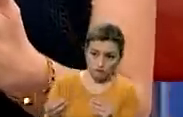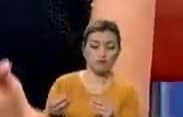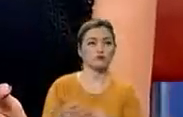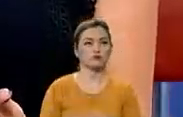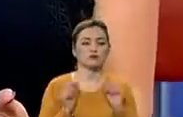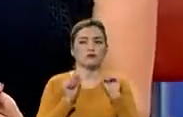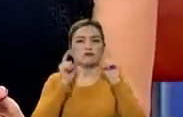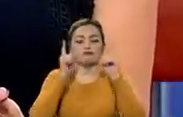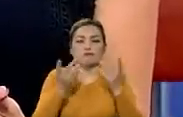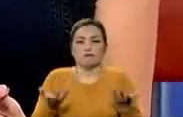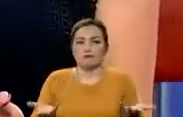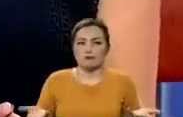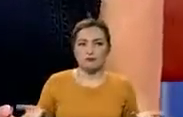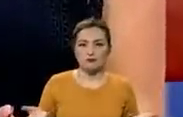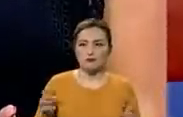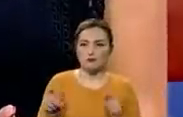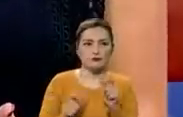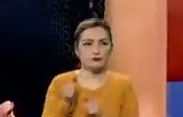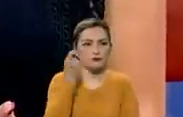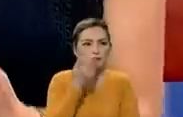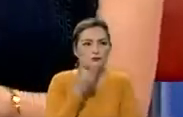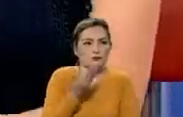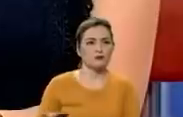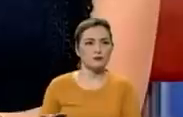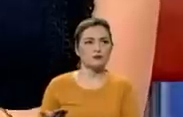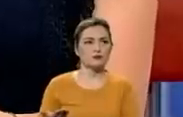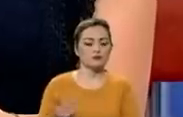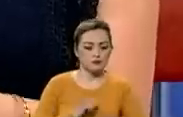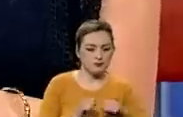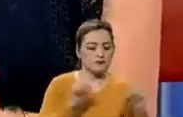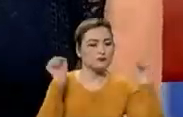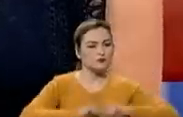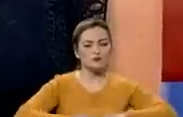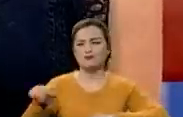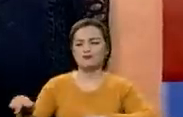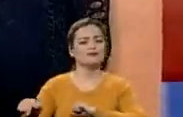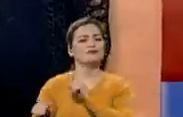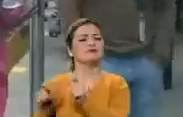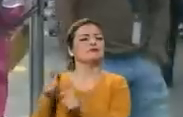les sorprende obviamente a los usuarios que no entienden cómo ellos sí pueden hacer los trámites.